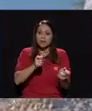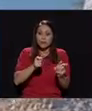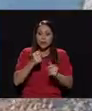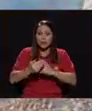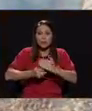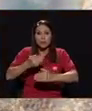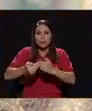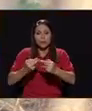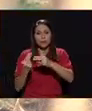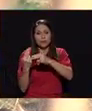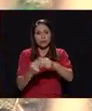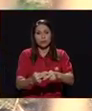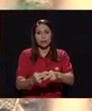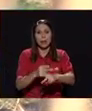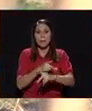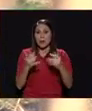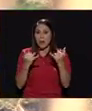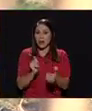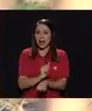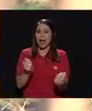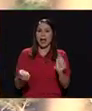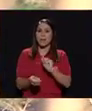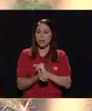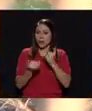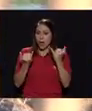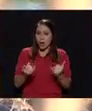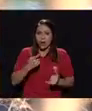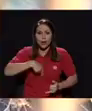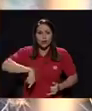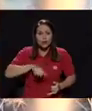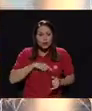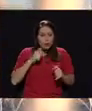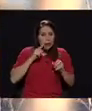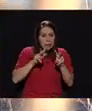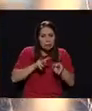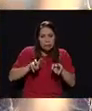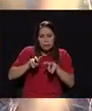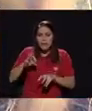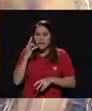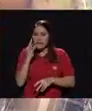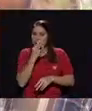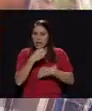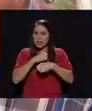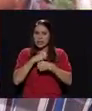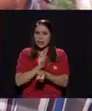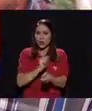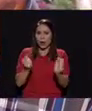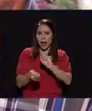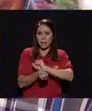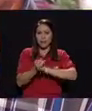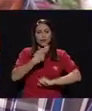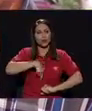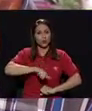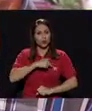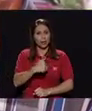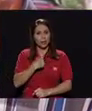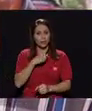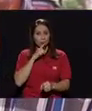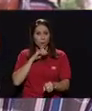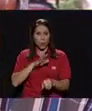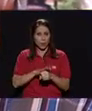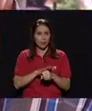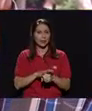está cambiando, se están regenerando fincas, estamos haciendo cambios. Tenemos un